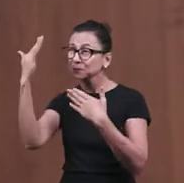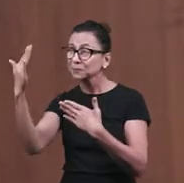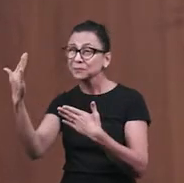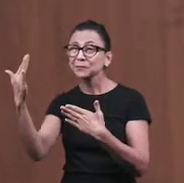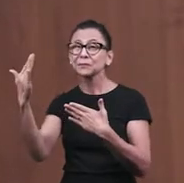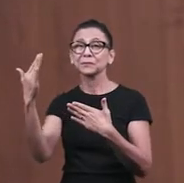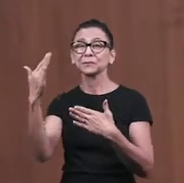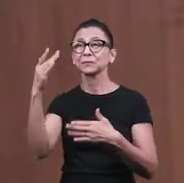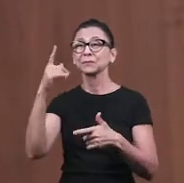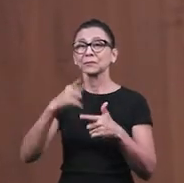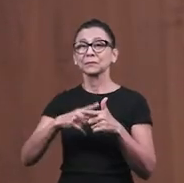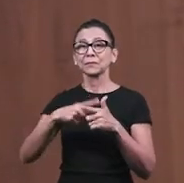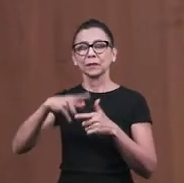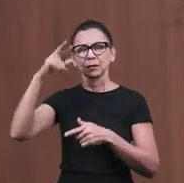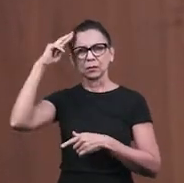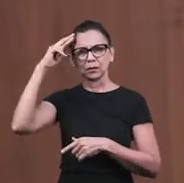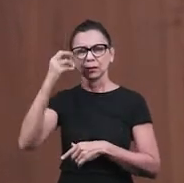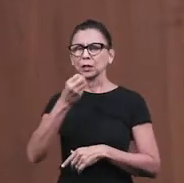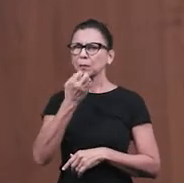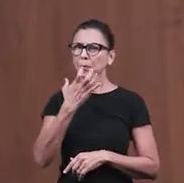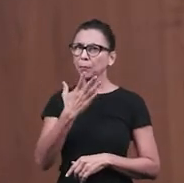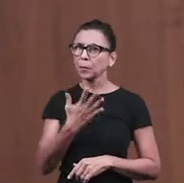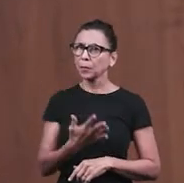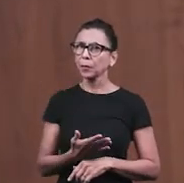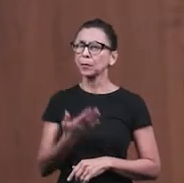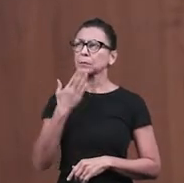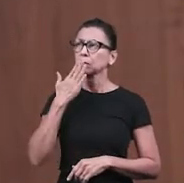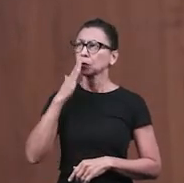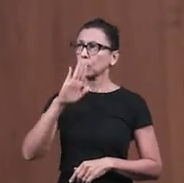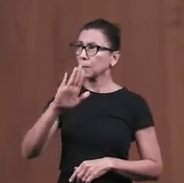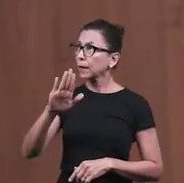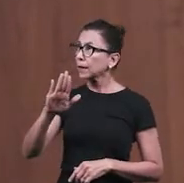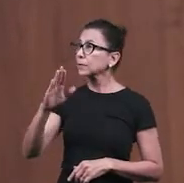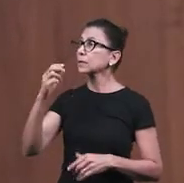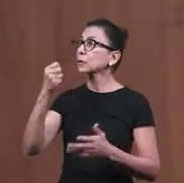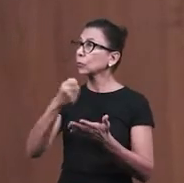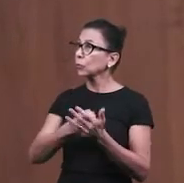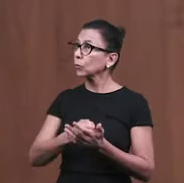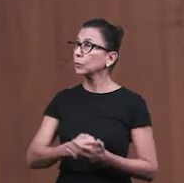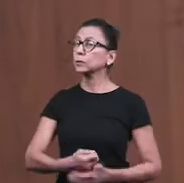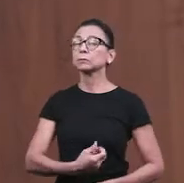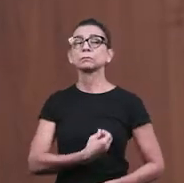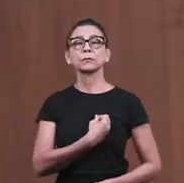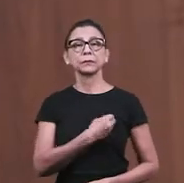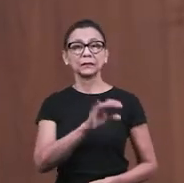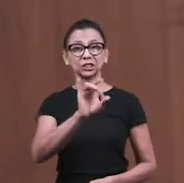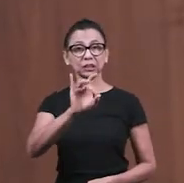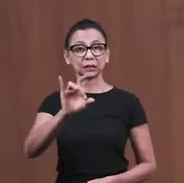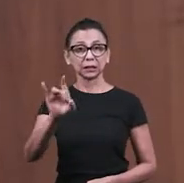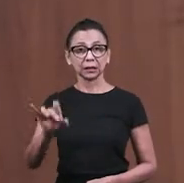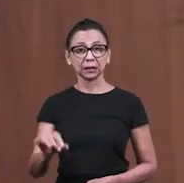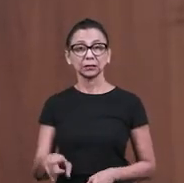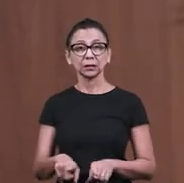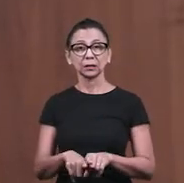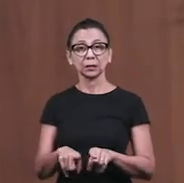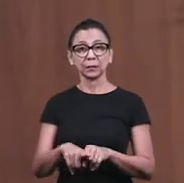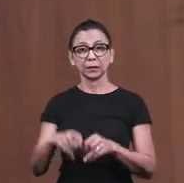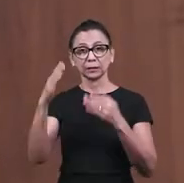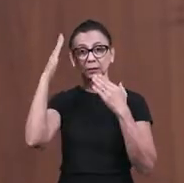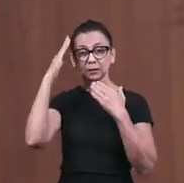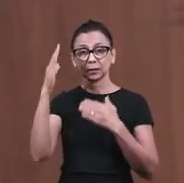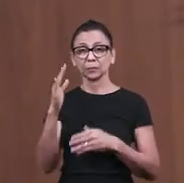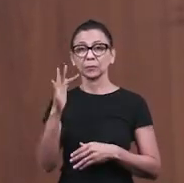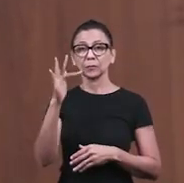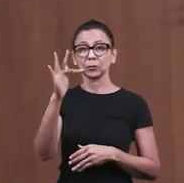nuestro corazón, porque el Señor es bueno, por tus promesas que se cumplen en nuestra vida, por aquellas que se van a